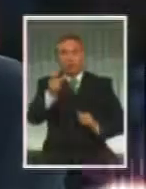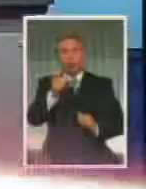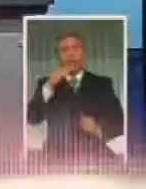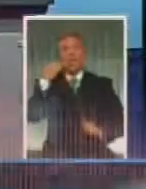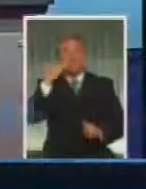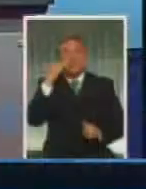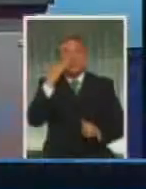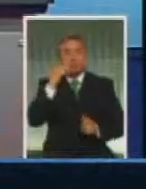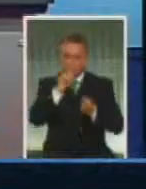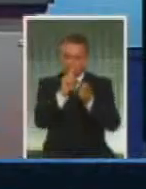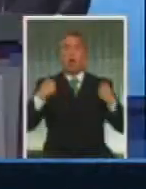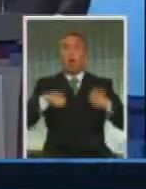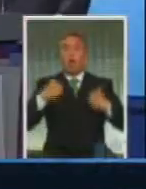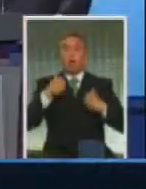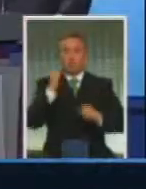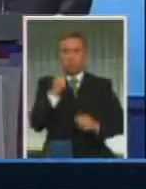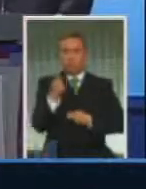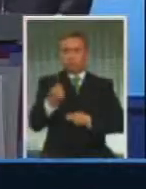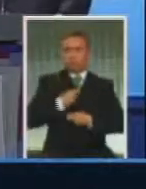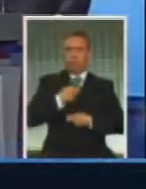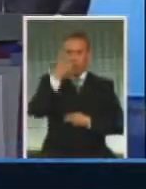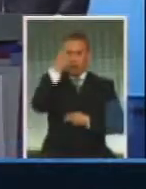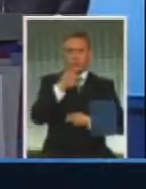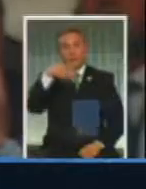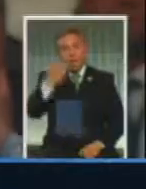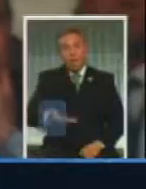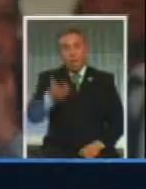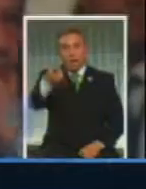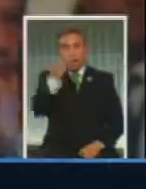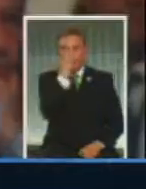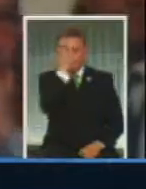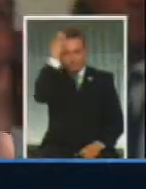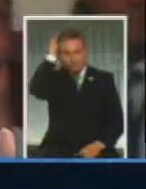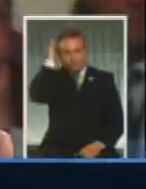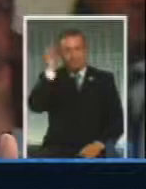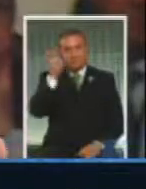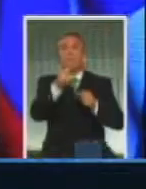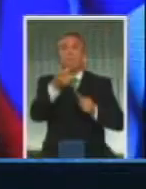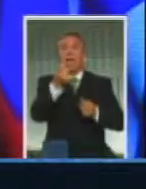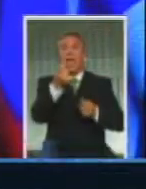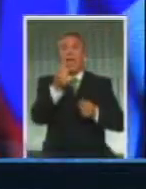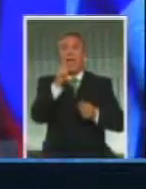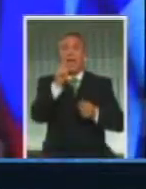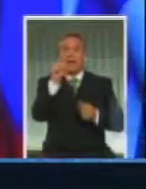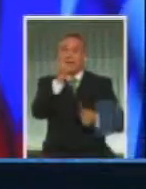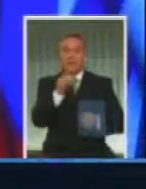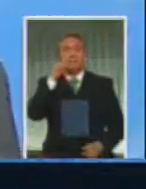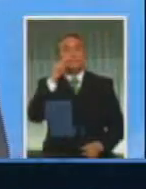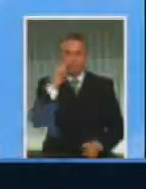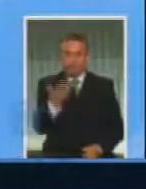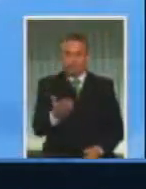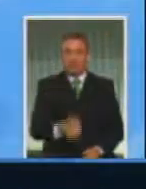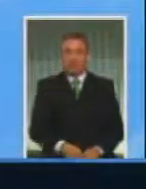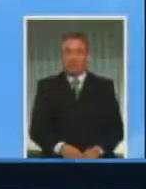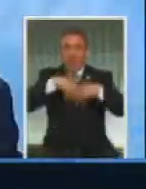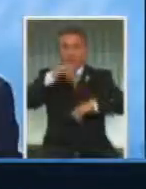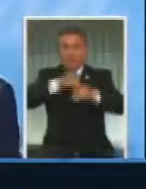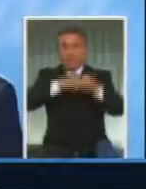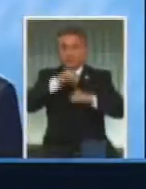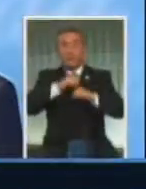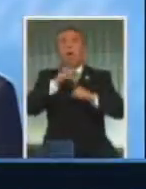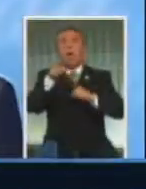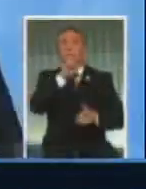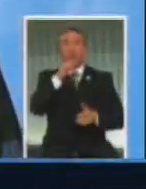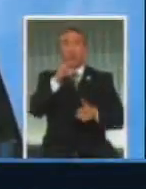La rigidez del formato, la mala distribución del tiempo y mucho protagonismo del conductor son algunas de las falencias que se le atribuyen al primer